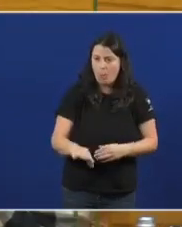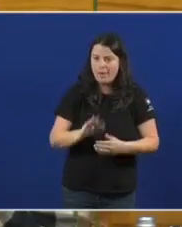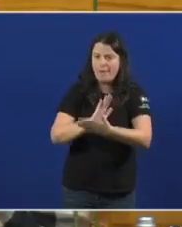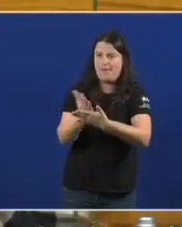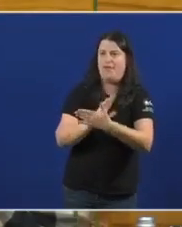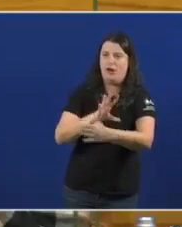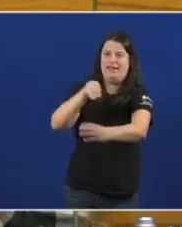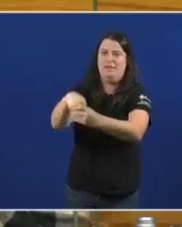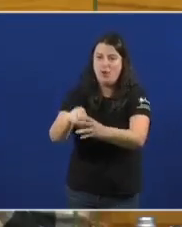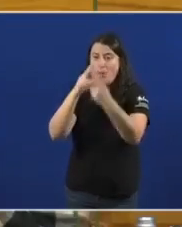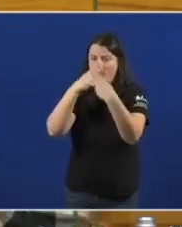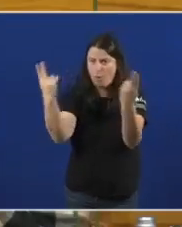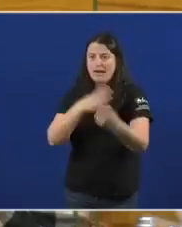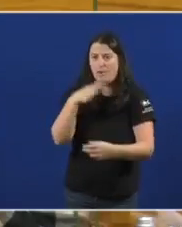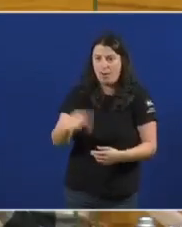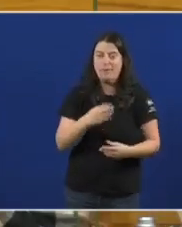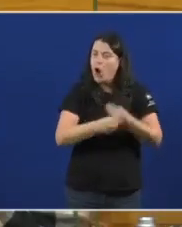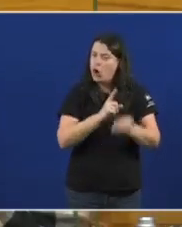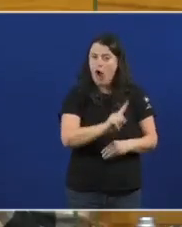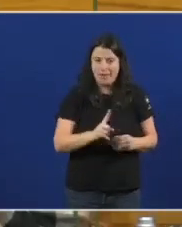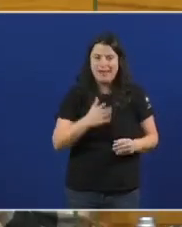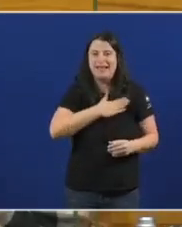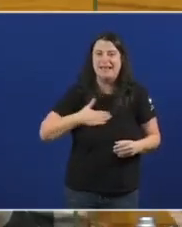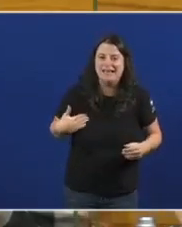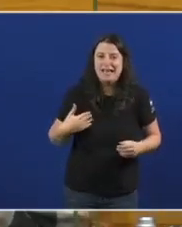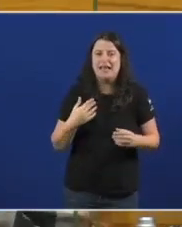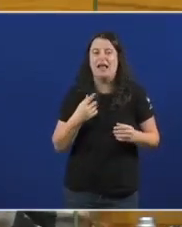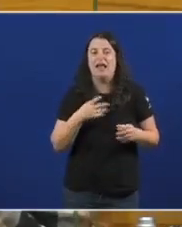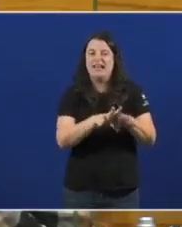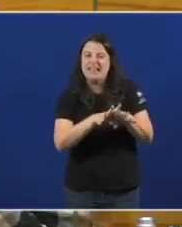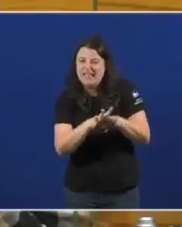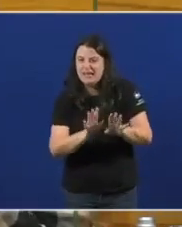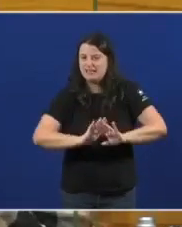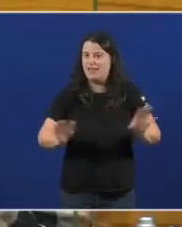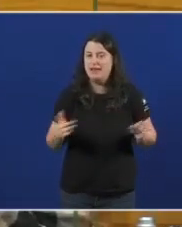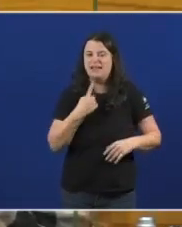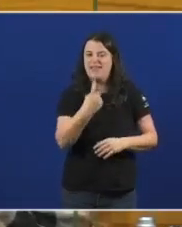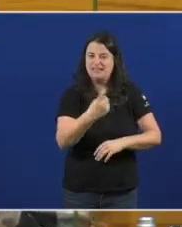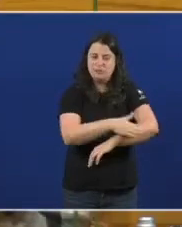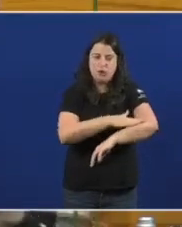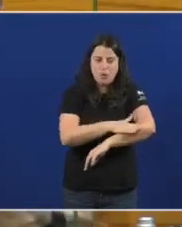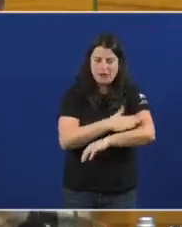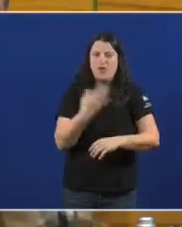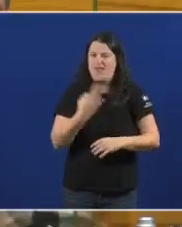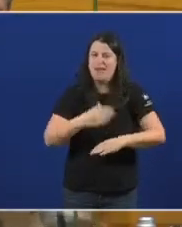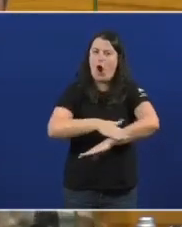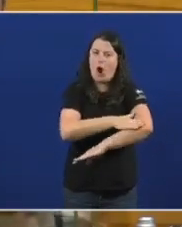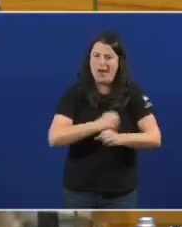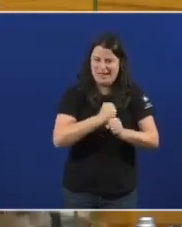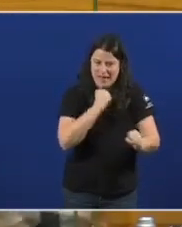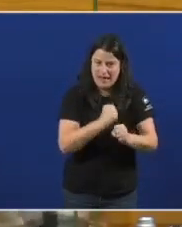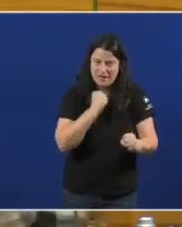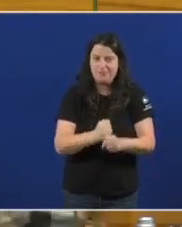intervención pública, pero non o fai. O único que quere é liderar as críticas e necesitamos un goberno que goberne. Queremos